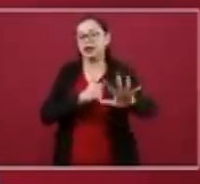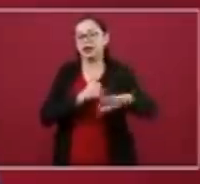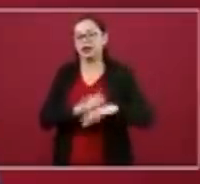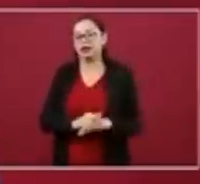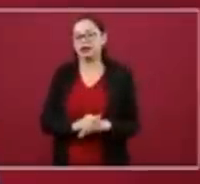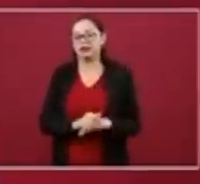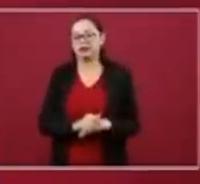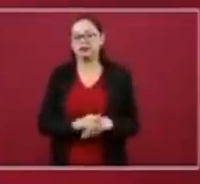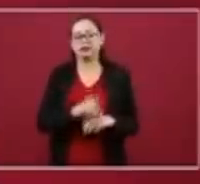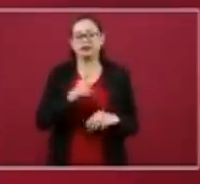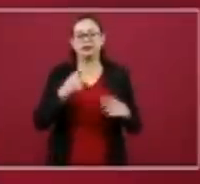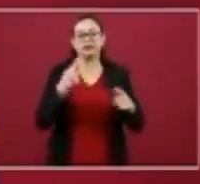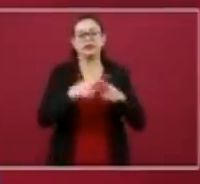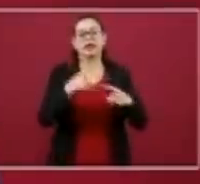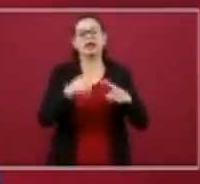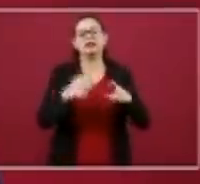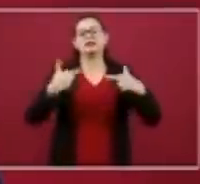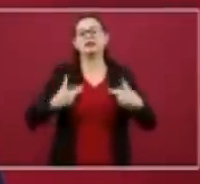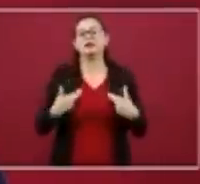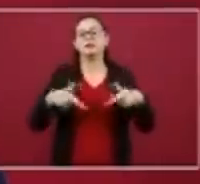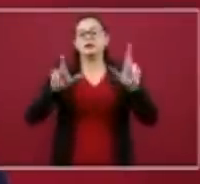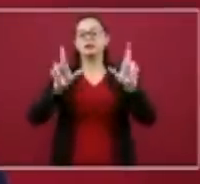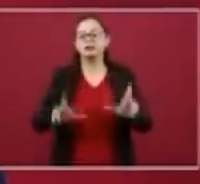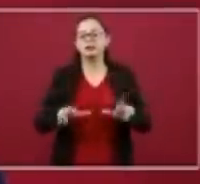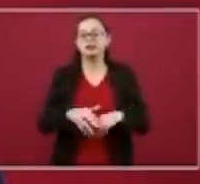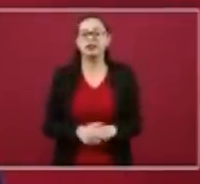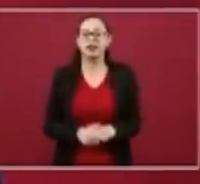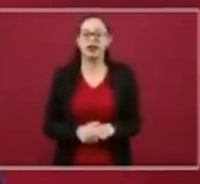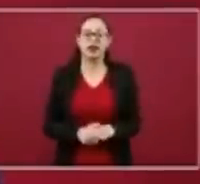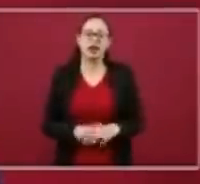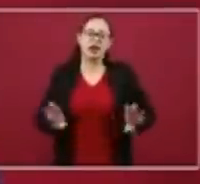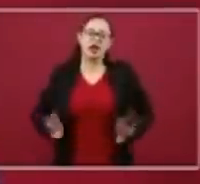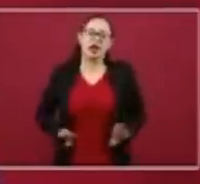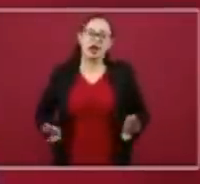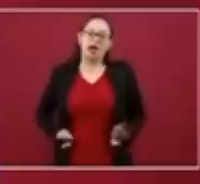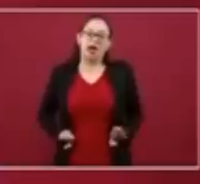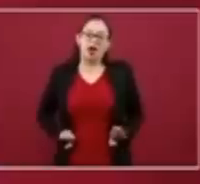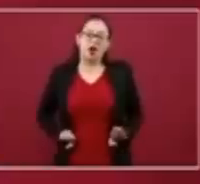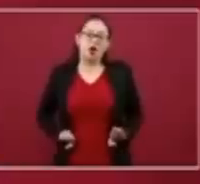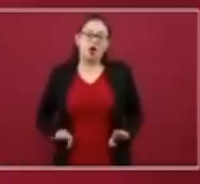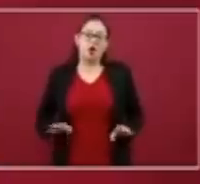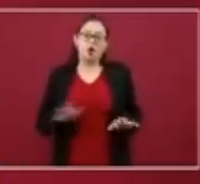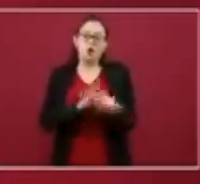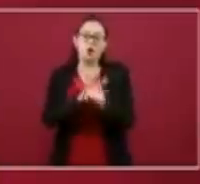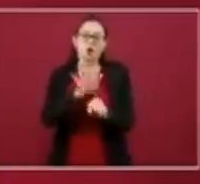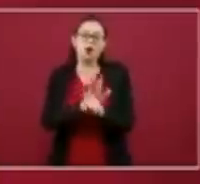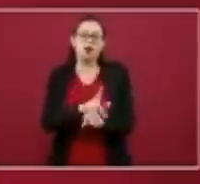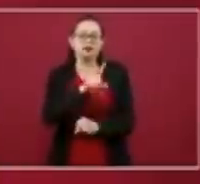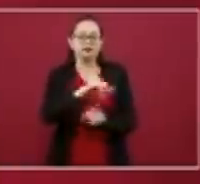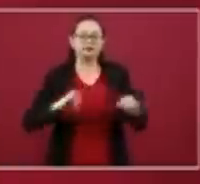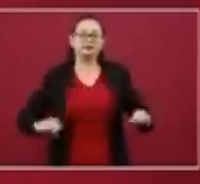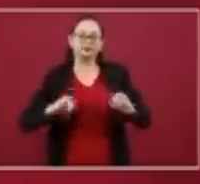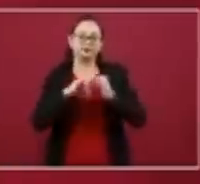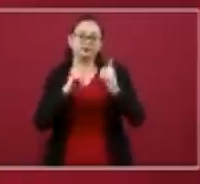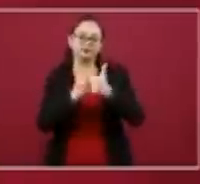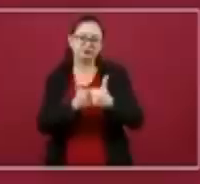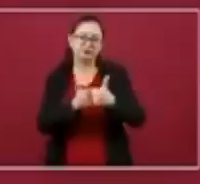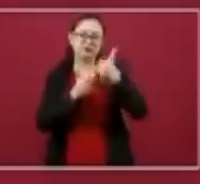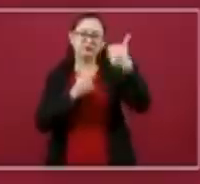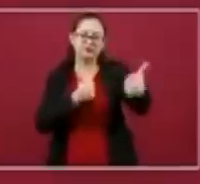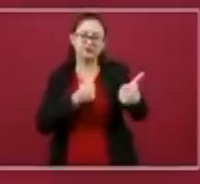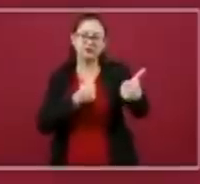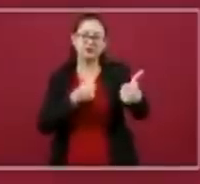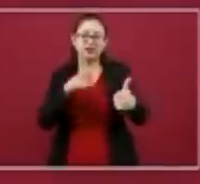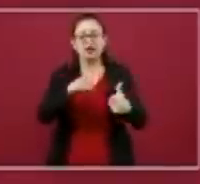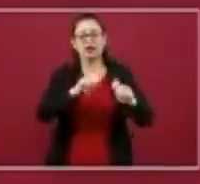a representantes, y las características es que en los organismos autónomos son cargos